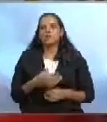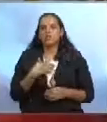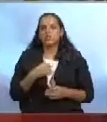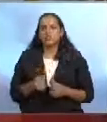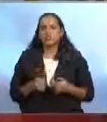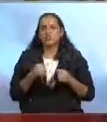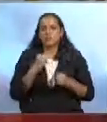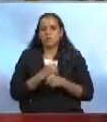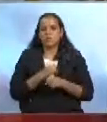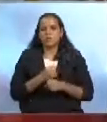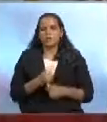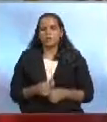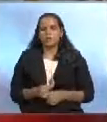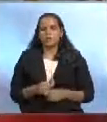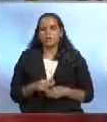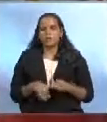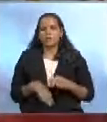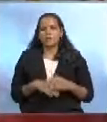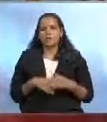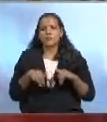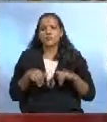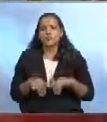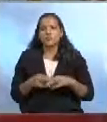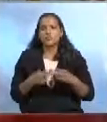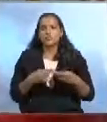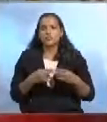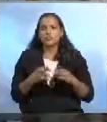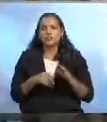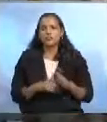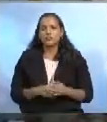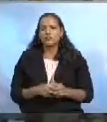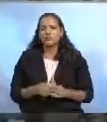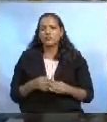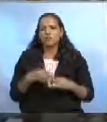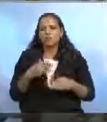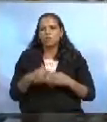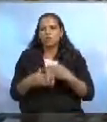estamos trabajando en Expoferia, sigue la construcción, estamos